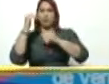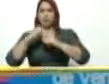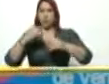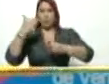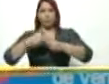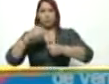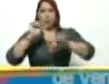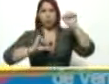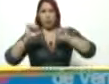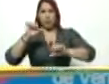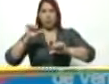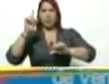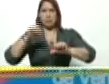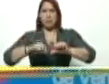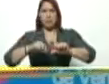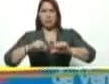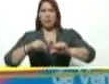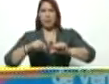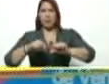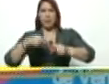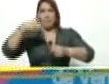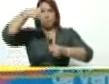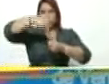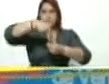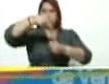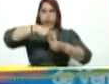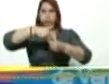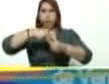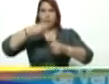petróleo, gasolina, gas.